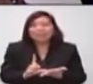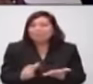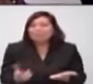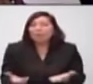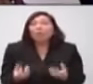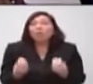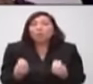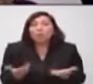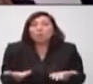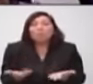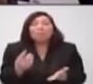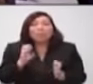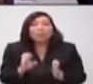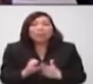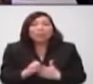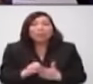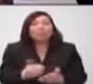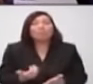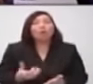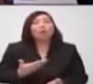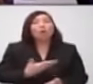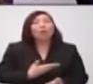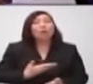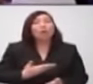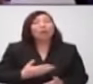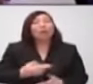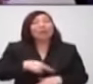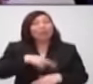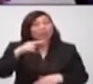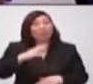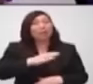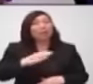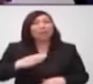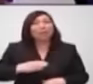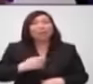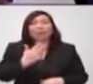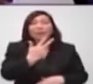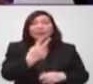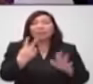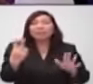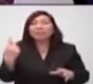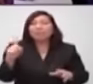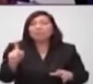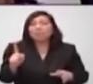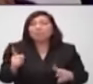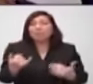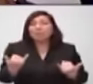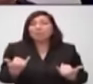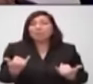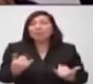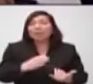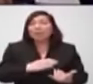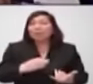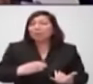Entonces, ¿cómo es posible que, por ejemplo, el gobierno regional reciba un presupuesto de 37 millones y el